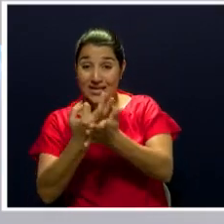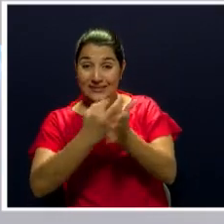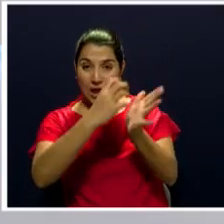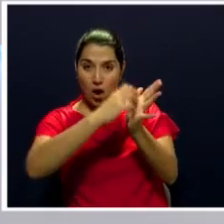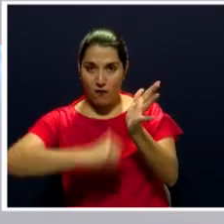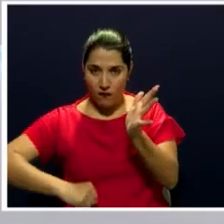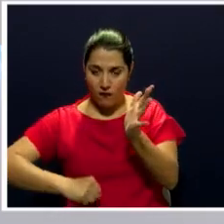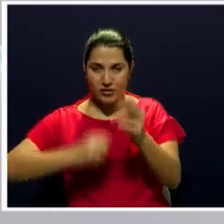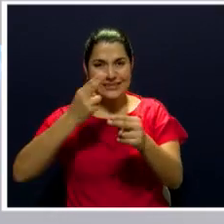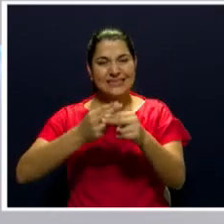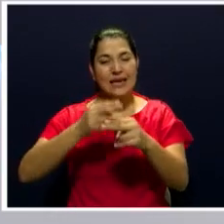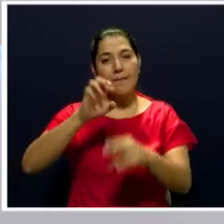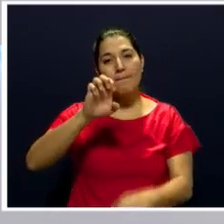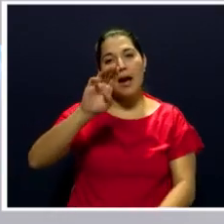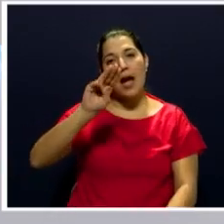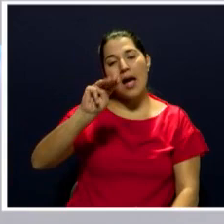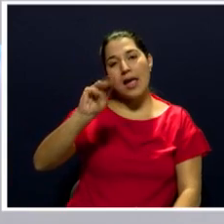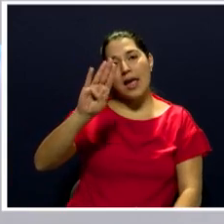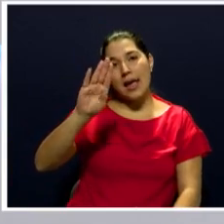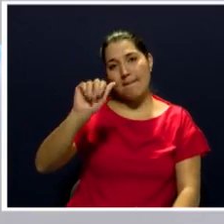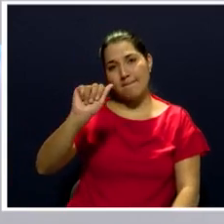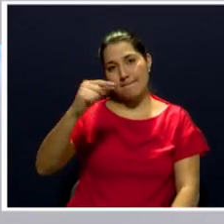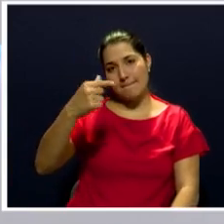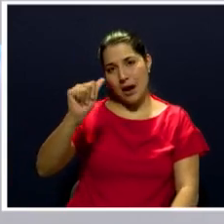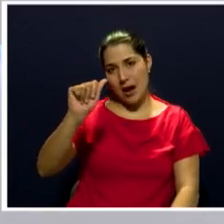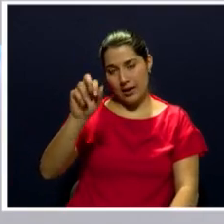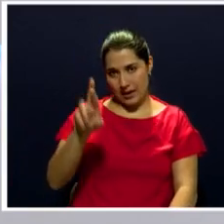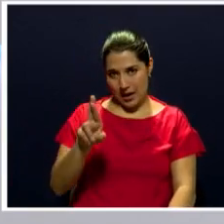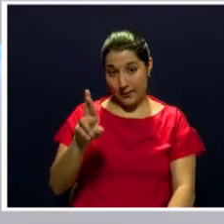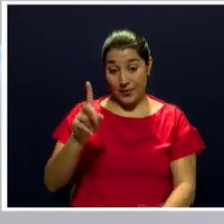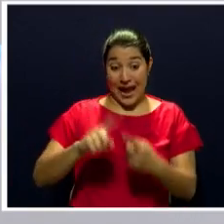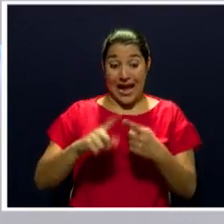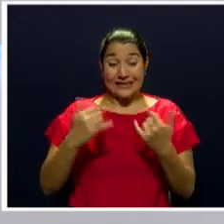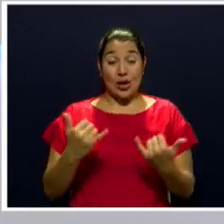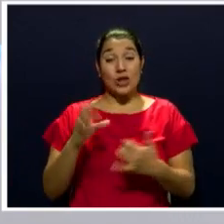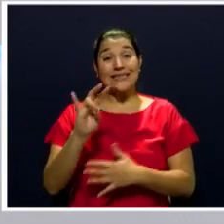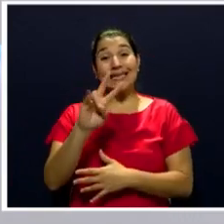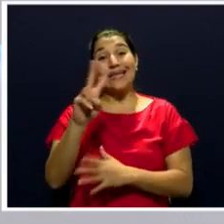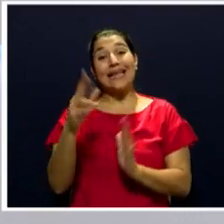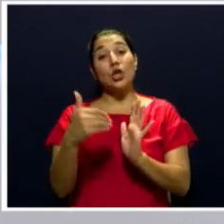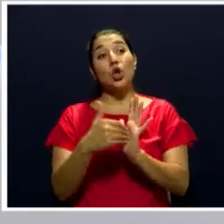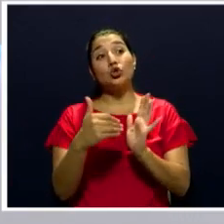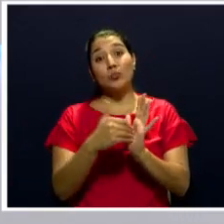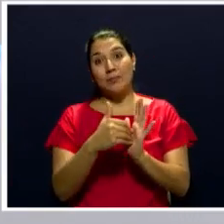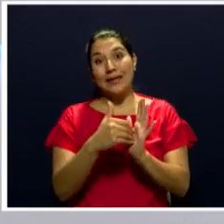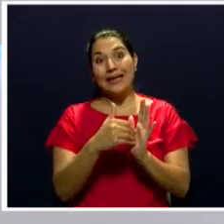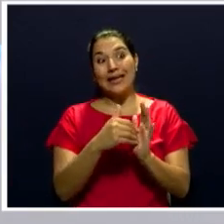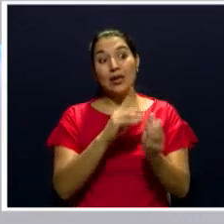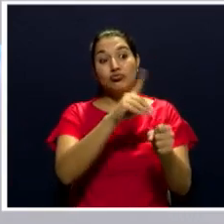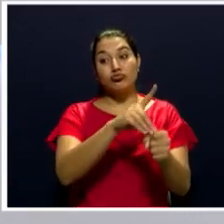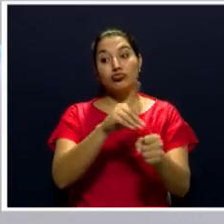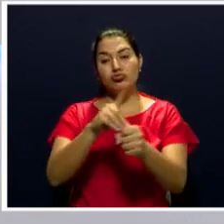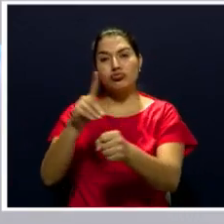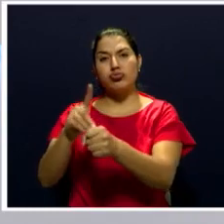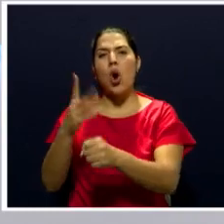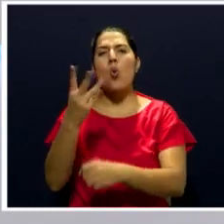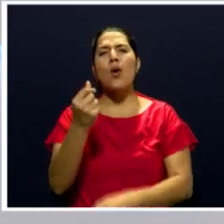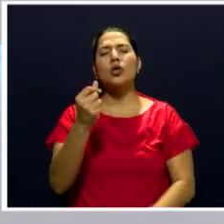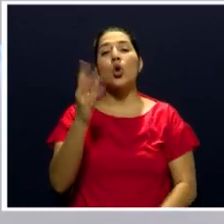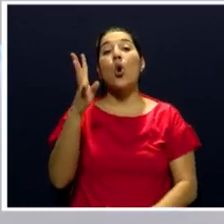deudas. Hasta el momento hay más de 32.000 gestiones de pago completadas por un monto superior a